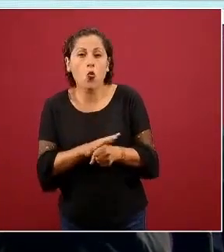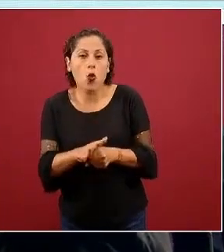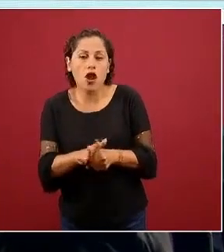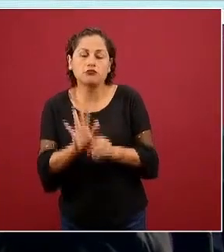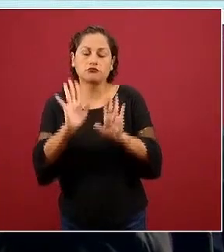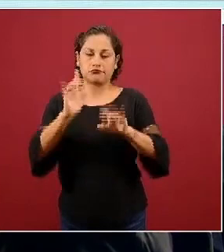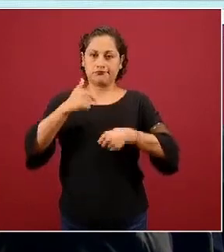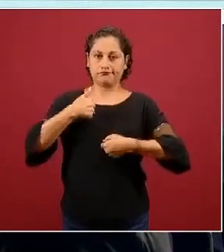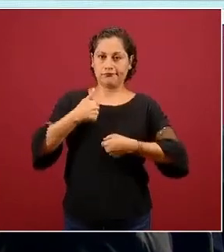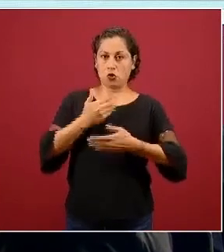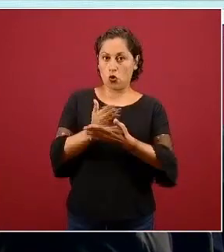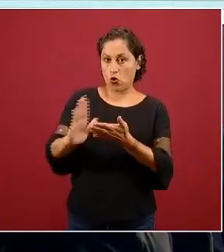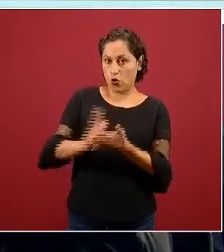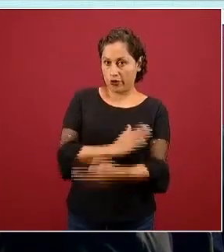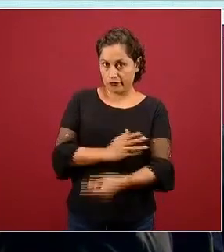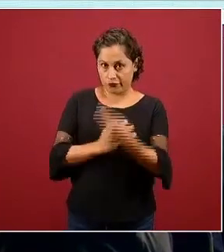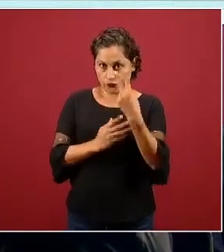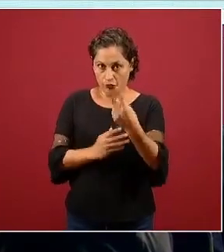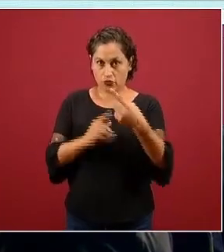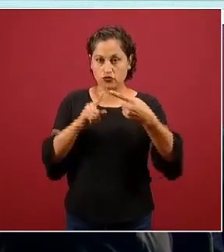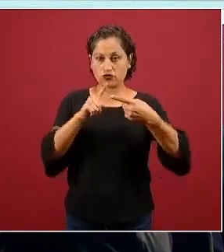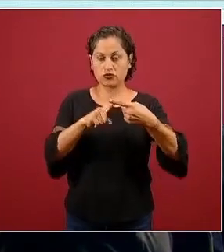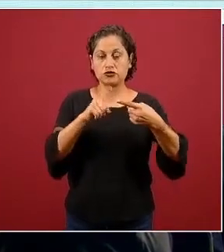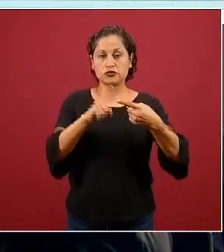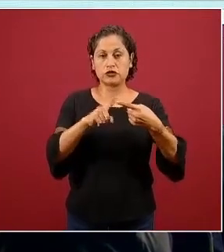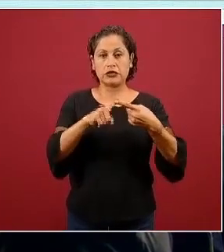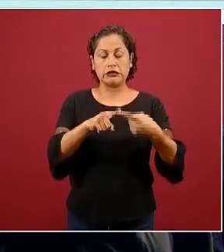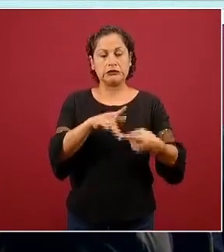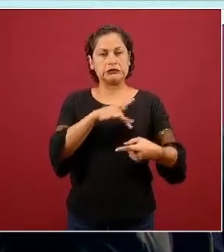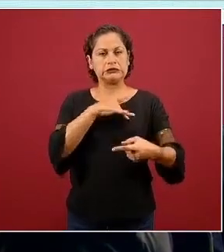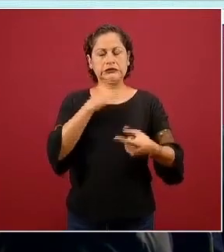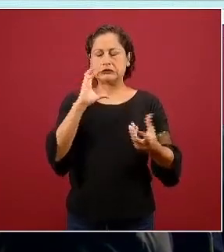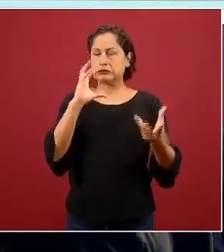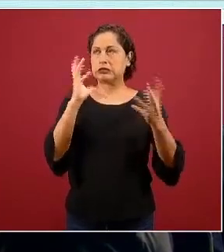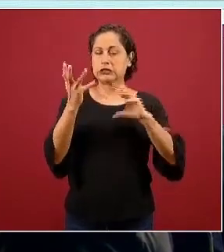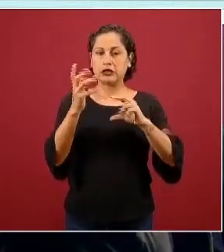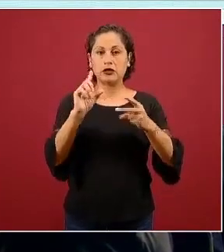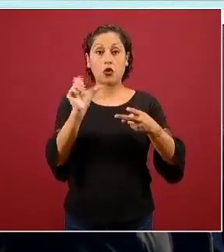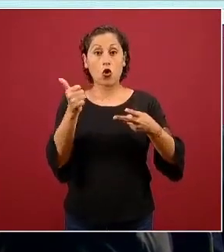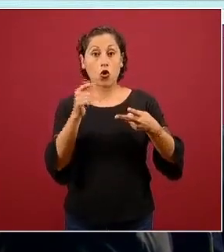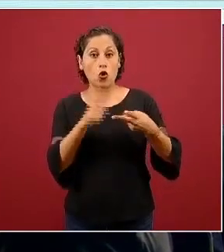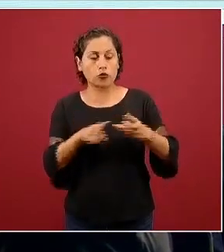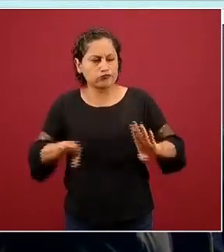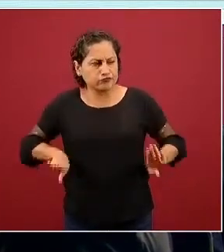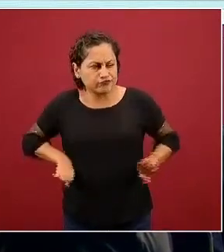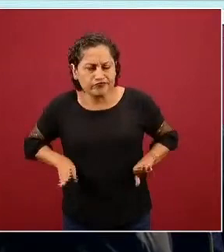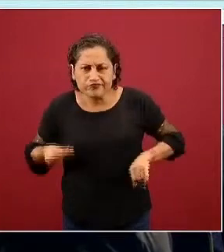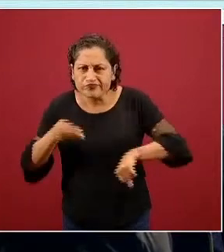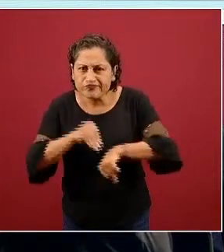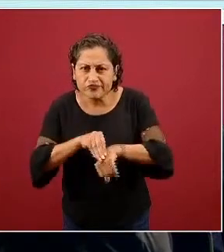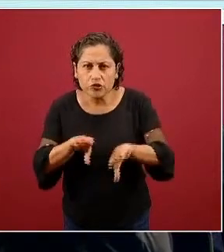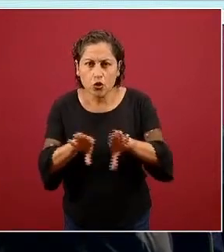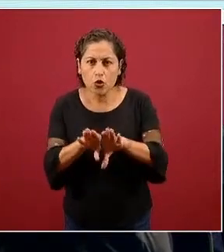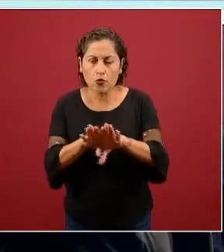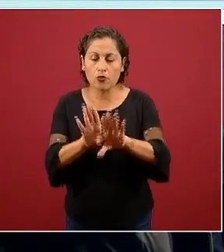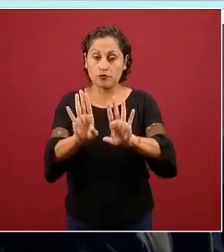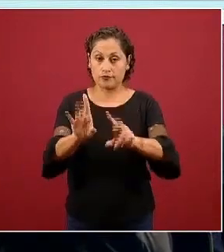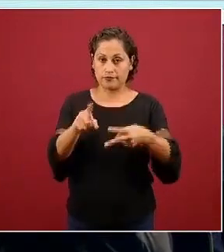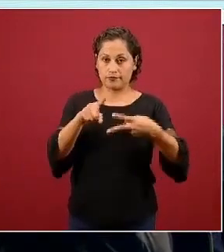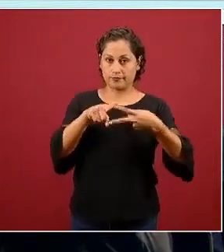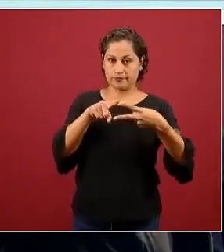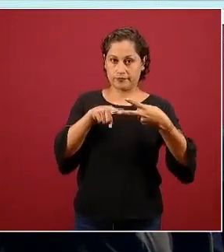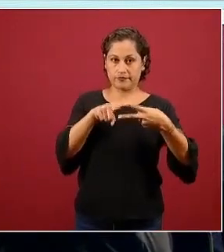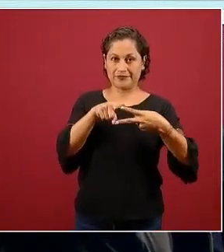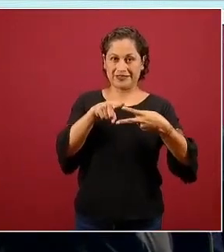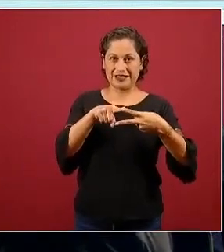alteraciones emocionales y alteraciones conductuales. Antes de entrar a una alteración emocional, pues habría que entender qué es